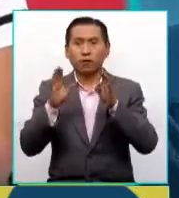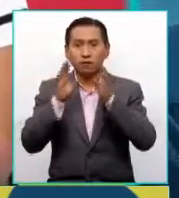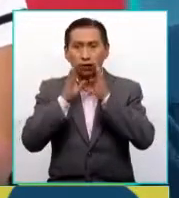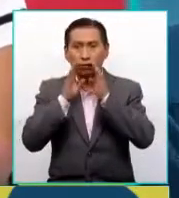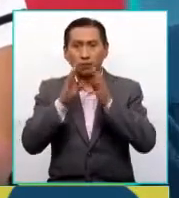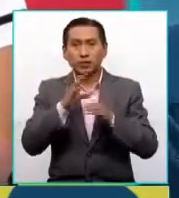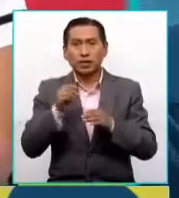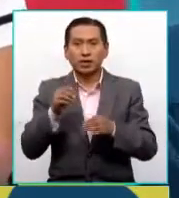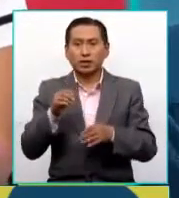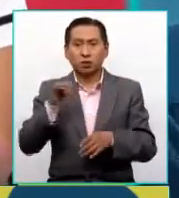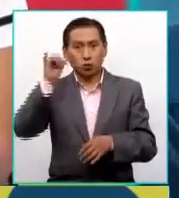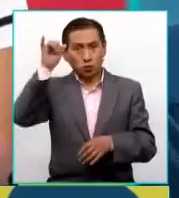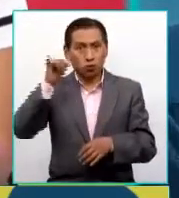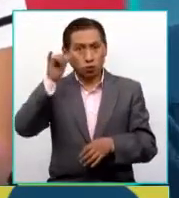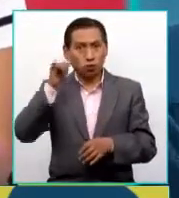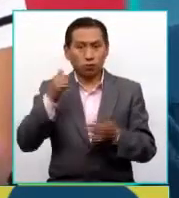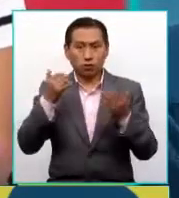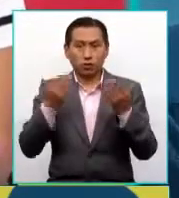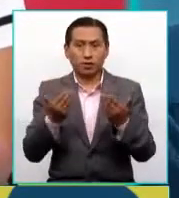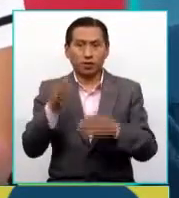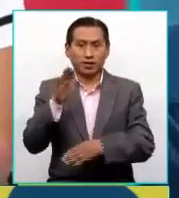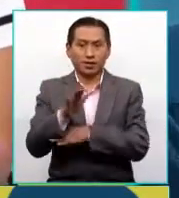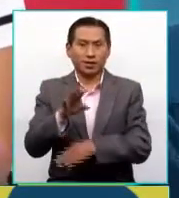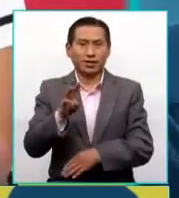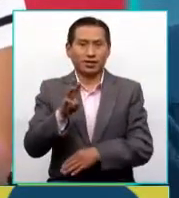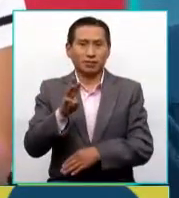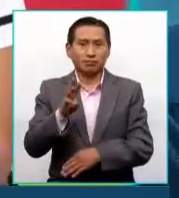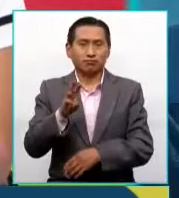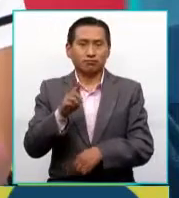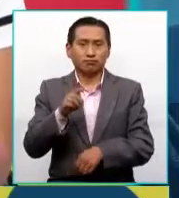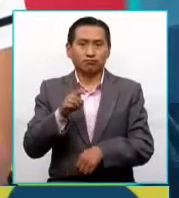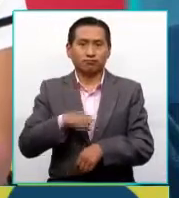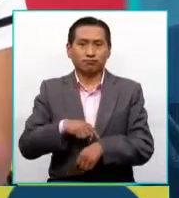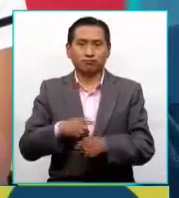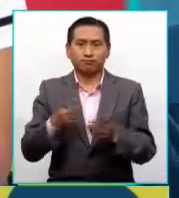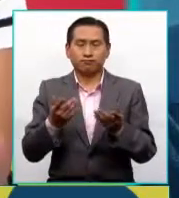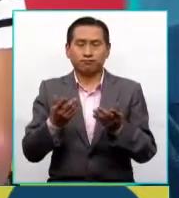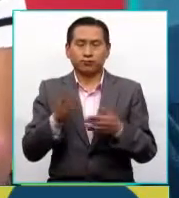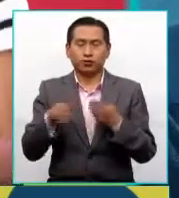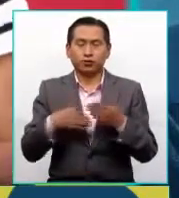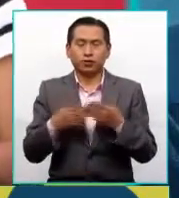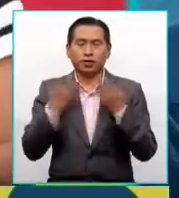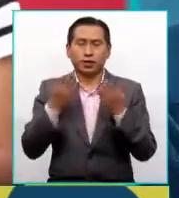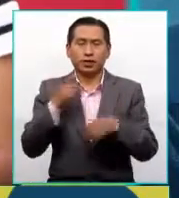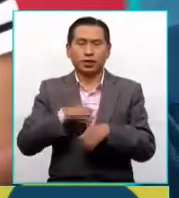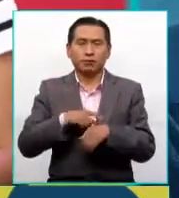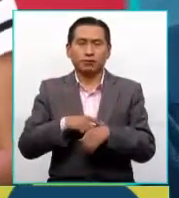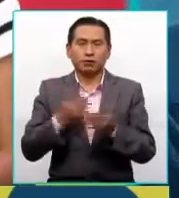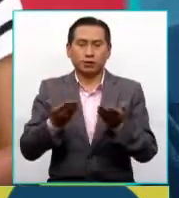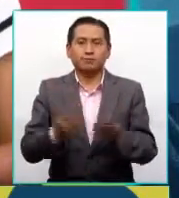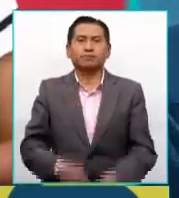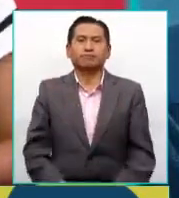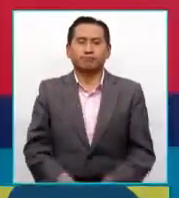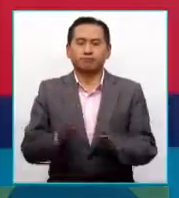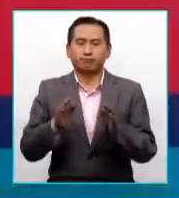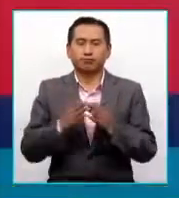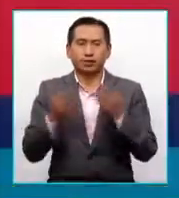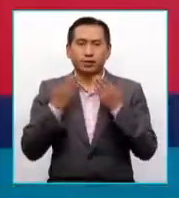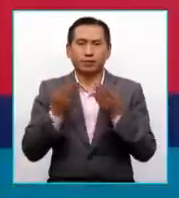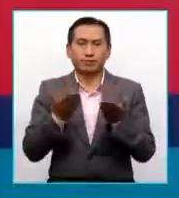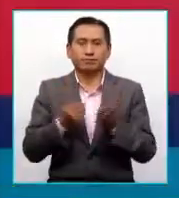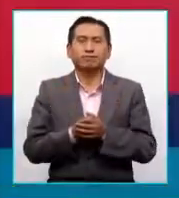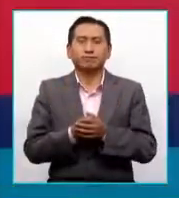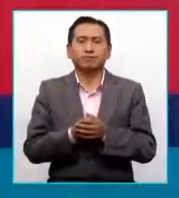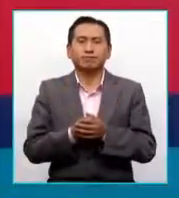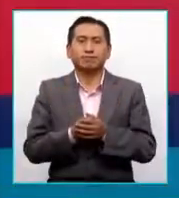por YouTube. Esta tarde, 6:00 p.m. es la cita y los esperamos a todos. Gracias por el tiempo y el espacio. Excelente, muchísimas gracias a